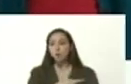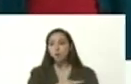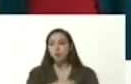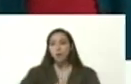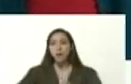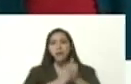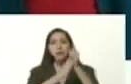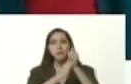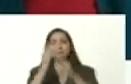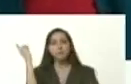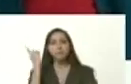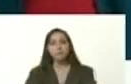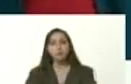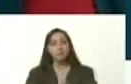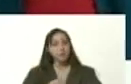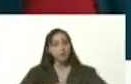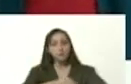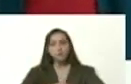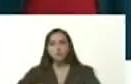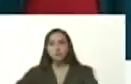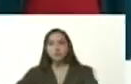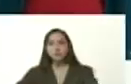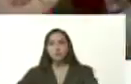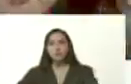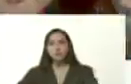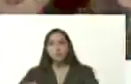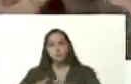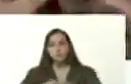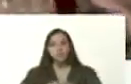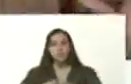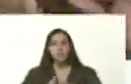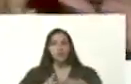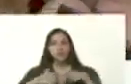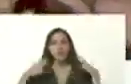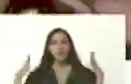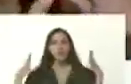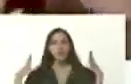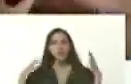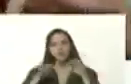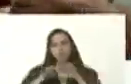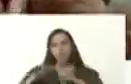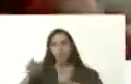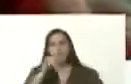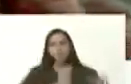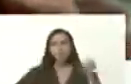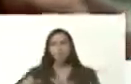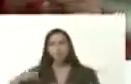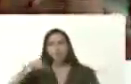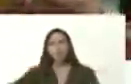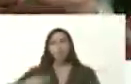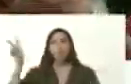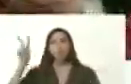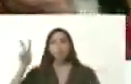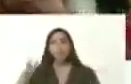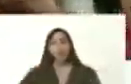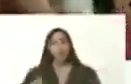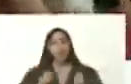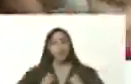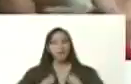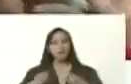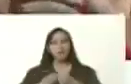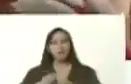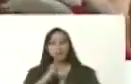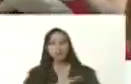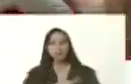de los equipos estatales y municipales del partido más grande de la patria bolivariana. ¡Que viva el Partido Socialista Unido de